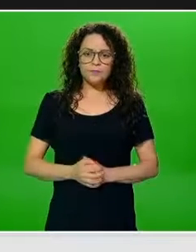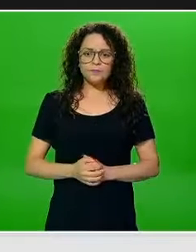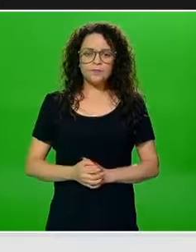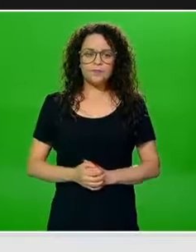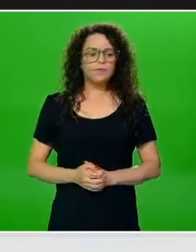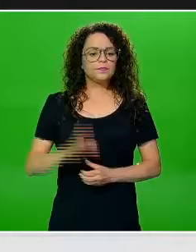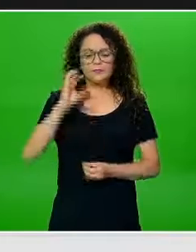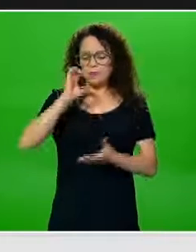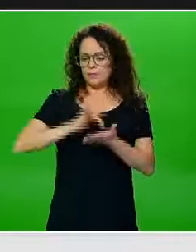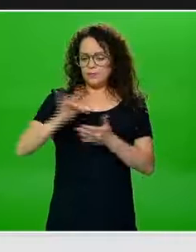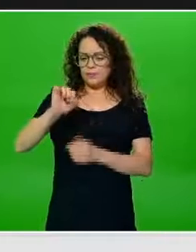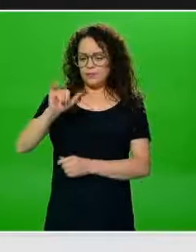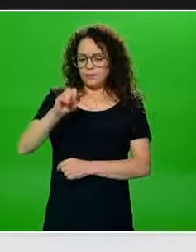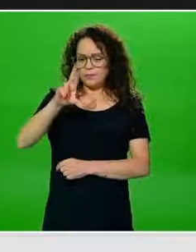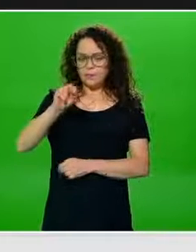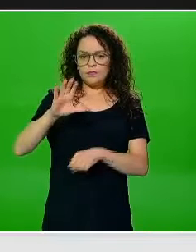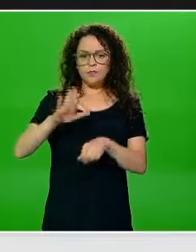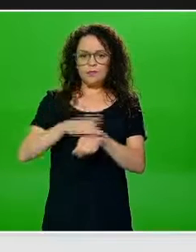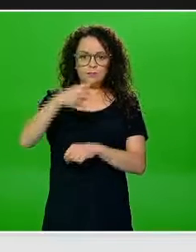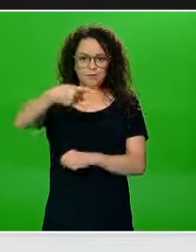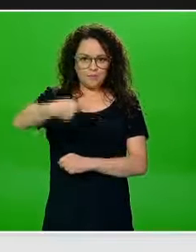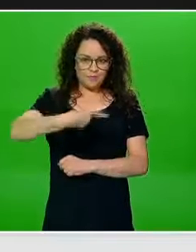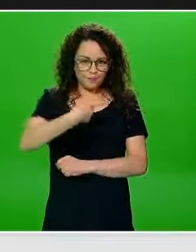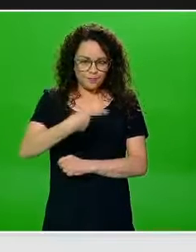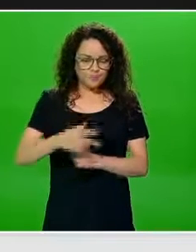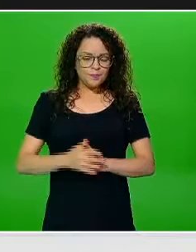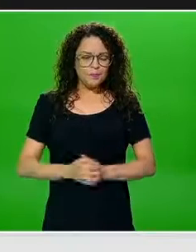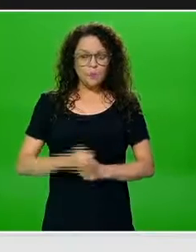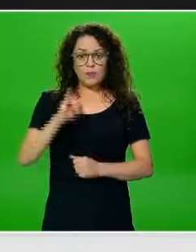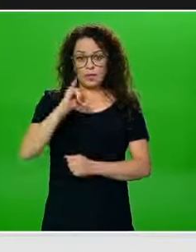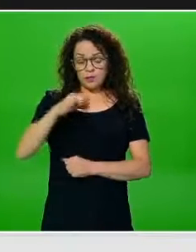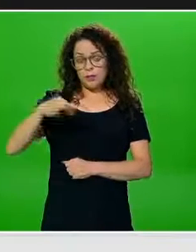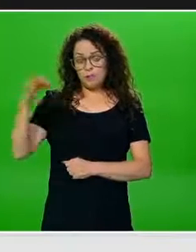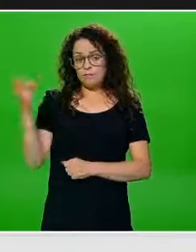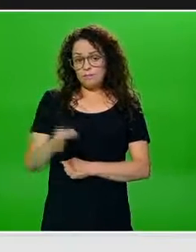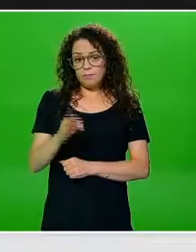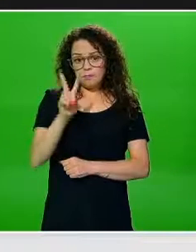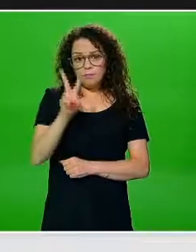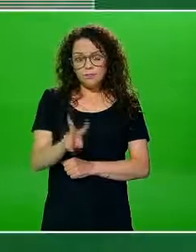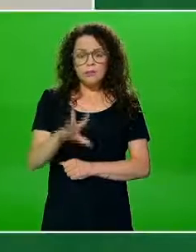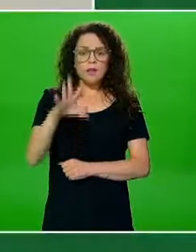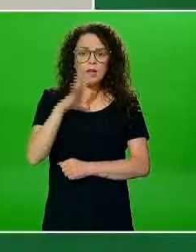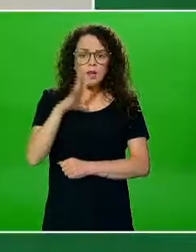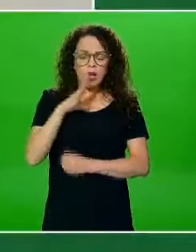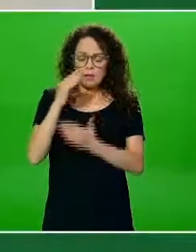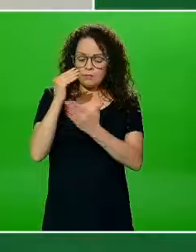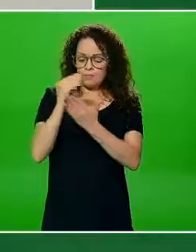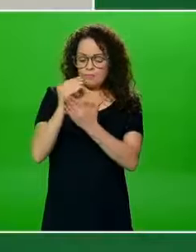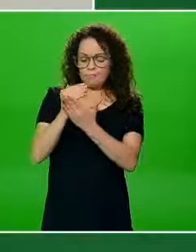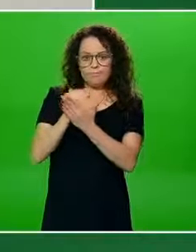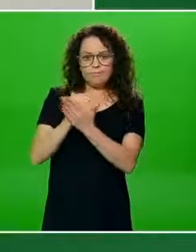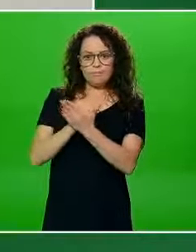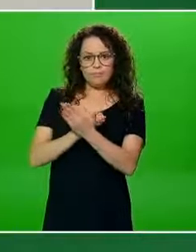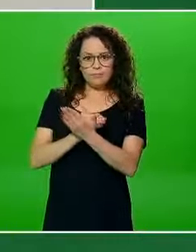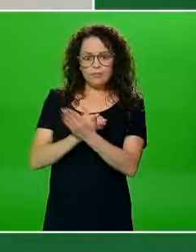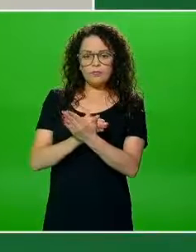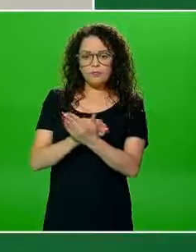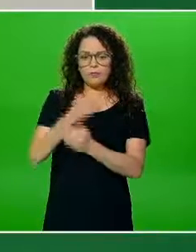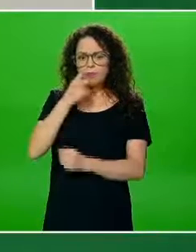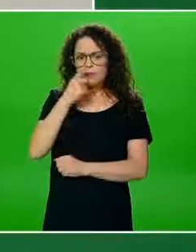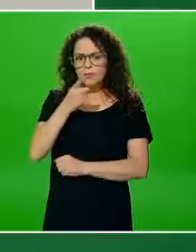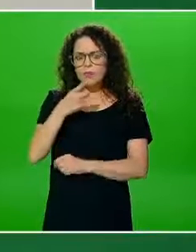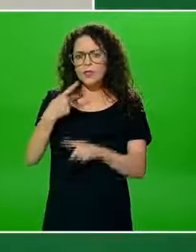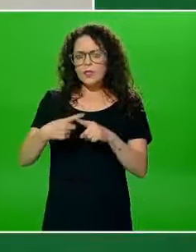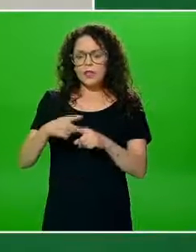estimado Alejandro, por la pregunta. Efectivamente, existe un lineamiento federal, lo